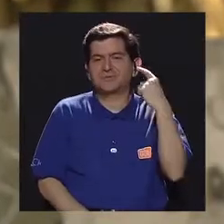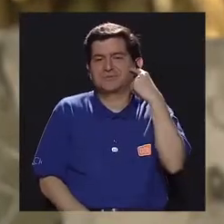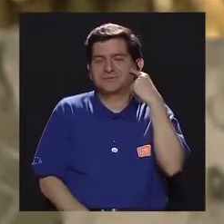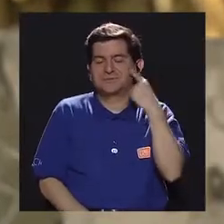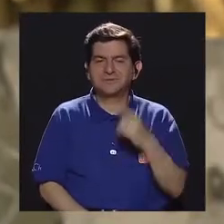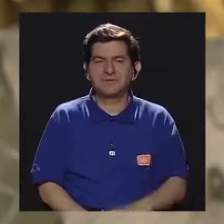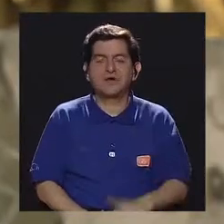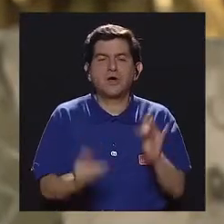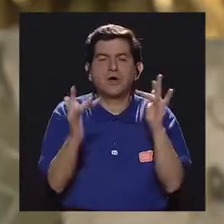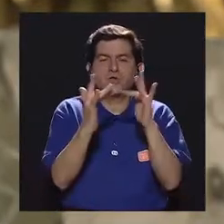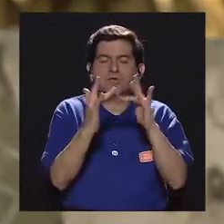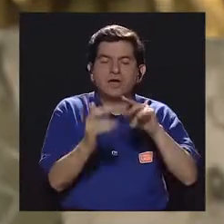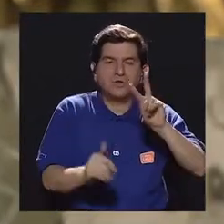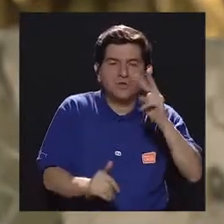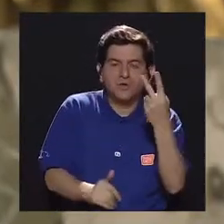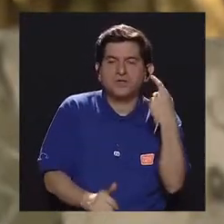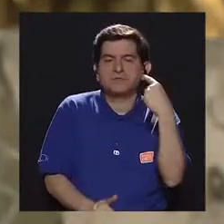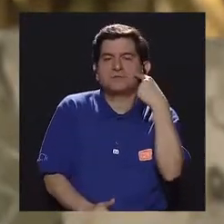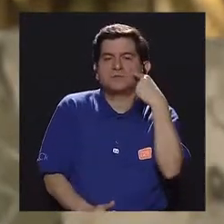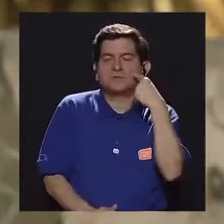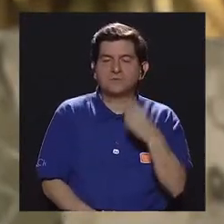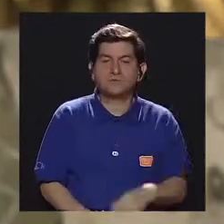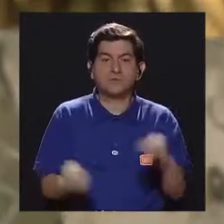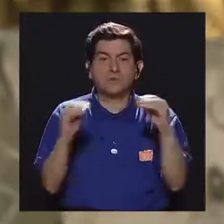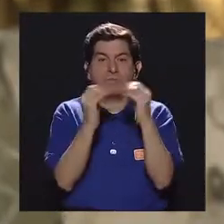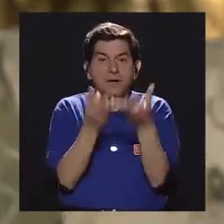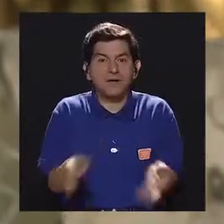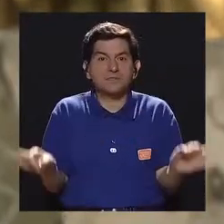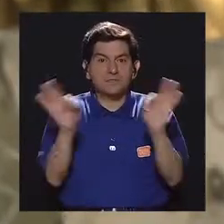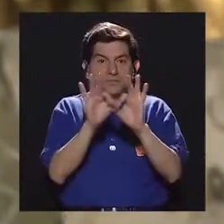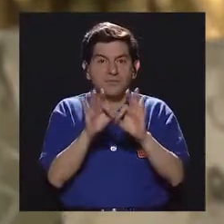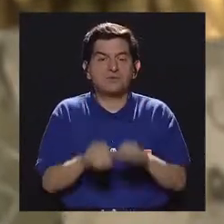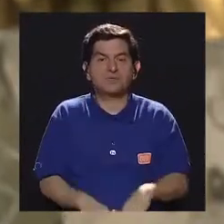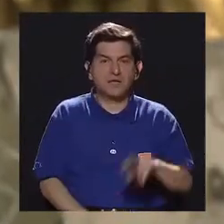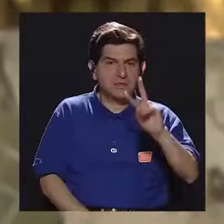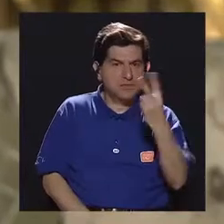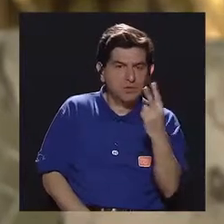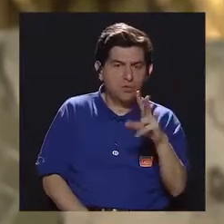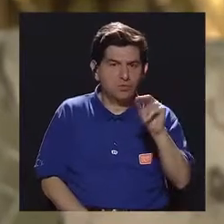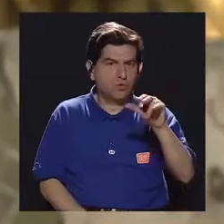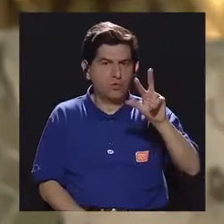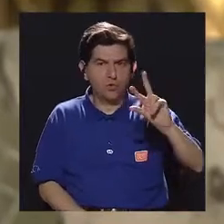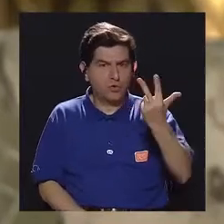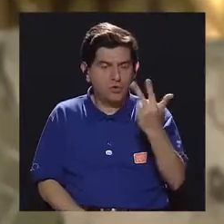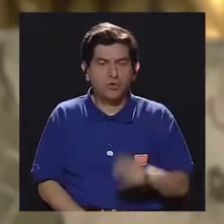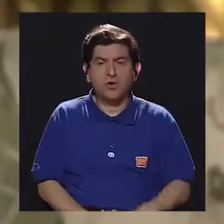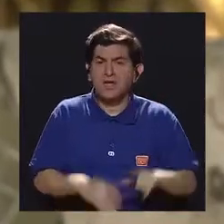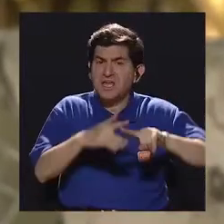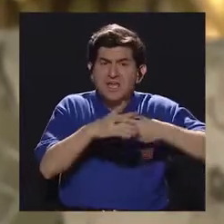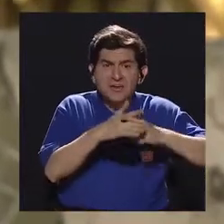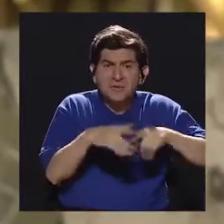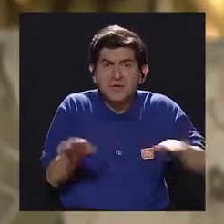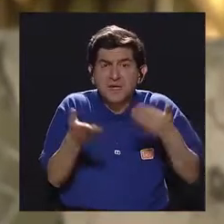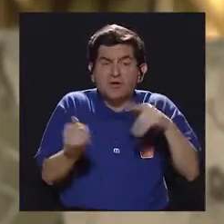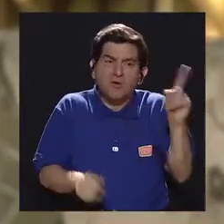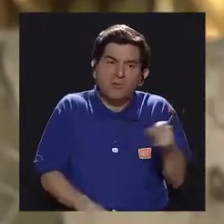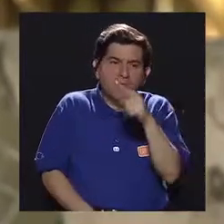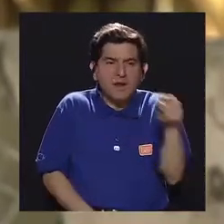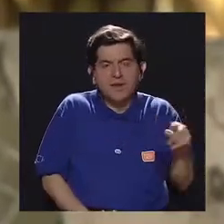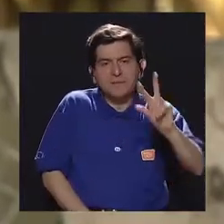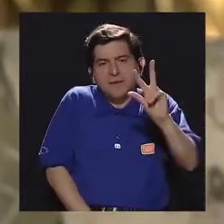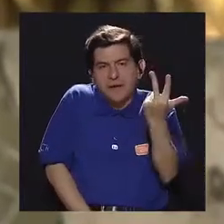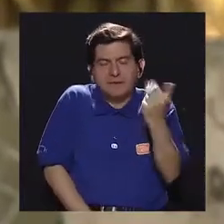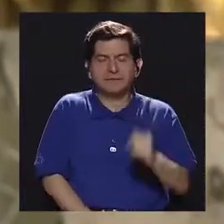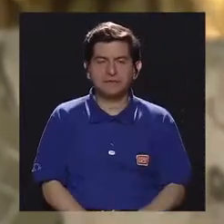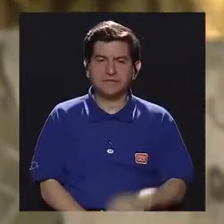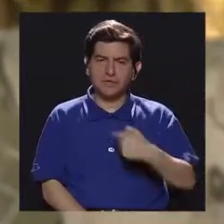un tercer molar erupcionado que está contactando el segundo es más importante que el tercero. Y la única forma de reparar esa caries es quitando el tercer